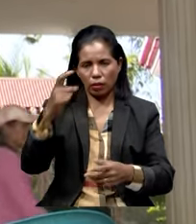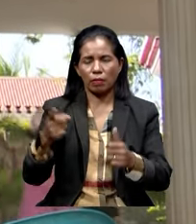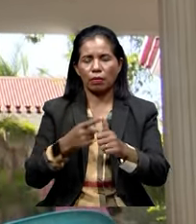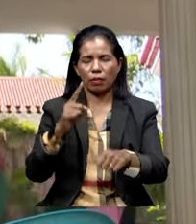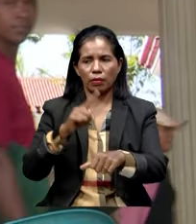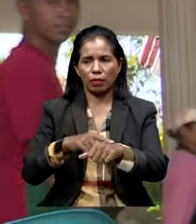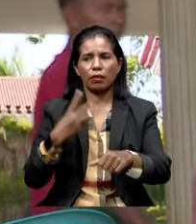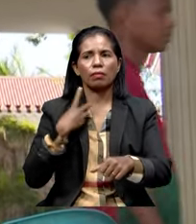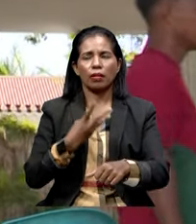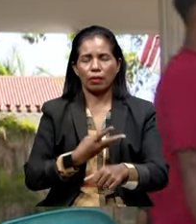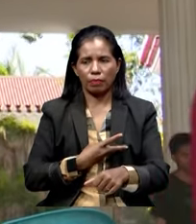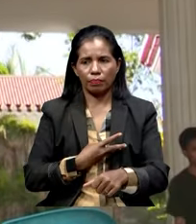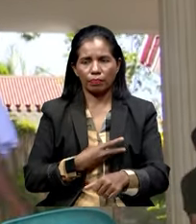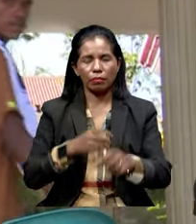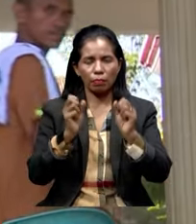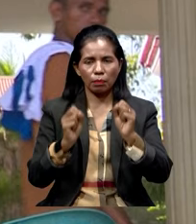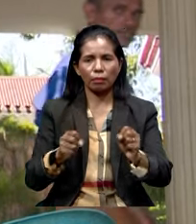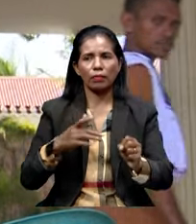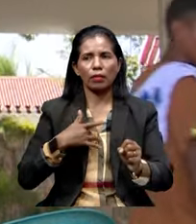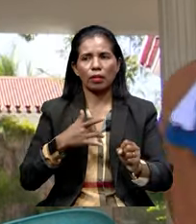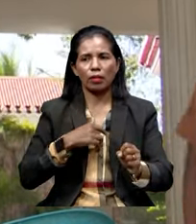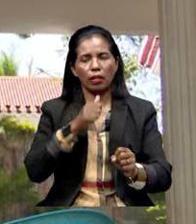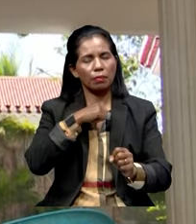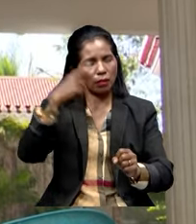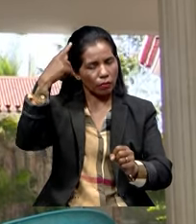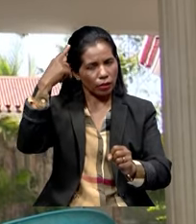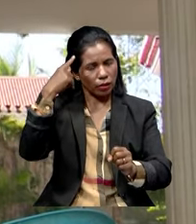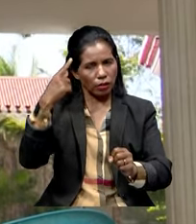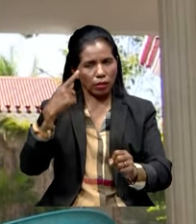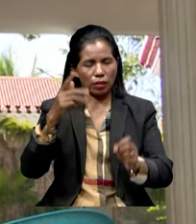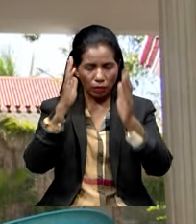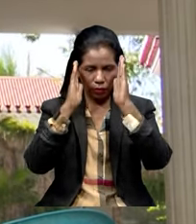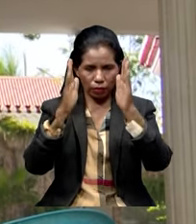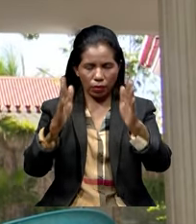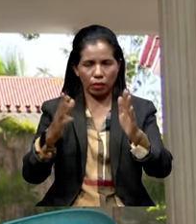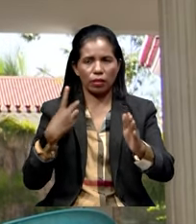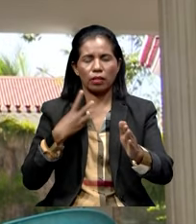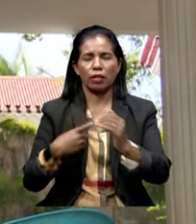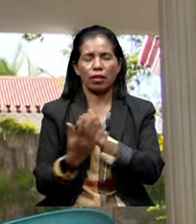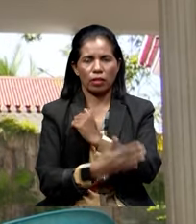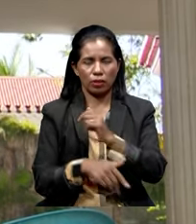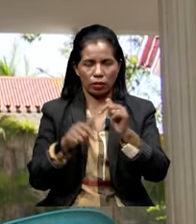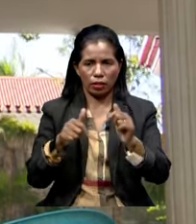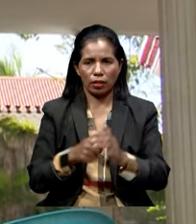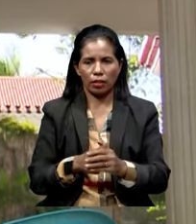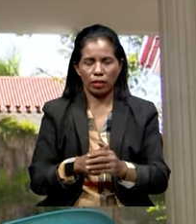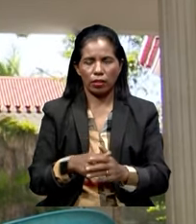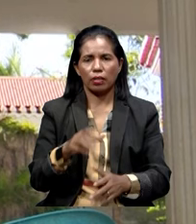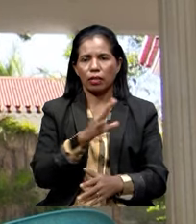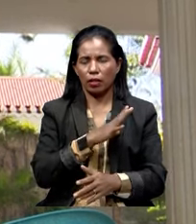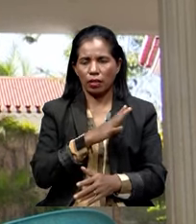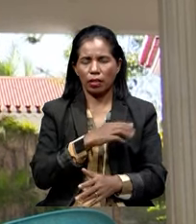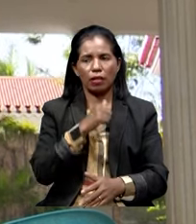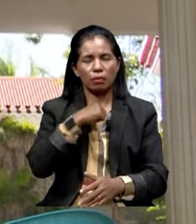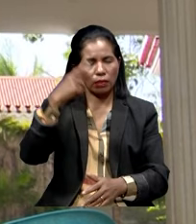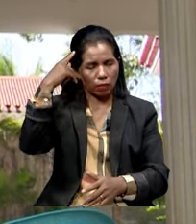vez Miami. Podi sinti am papa ni visita direta iha itinerai dan. No espera kata amu